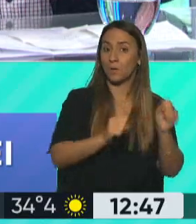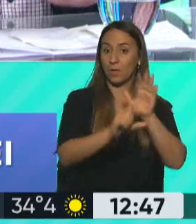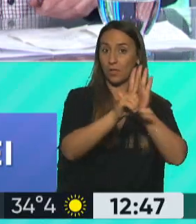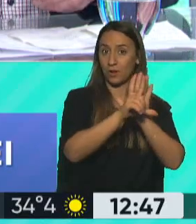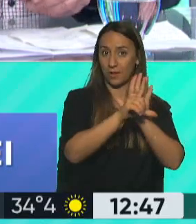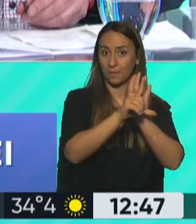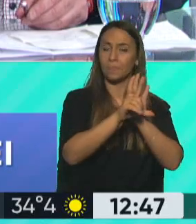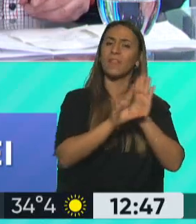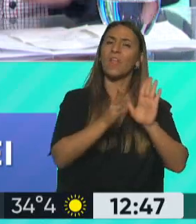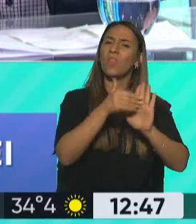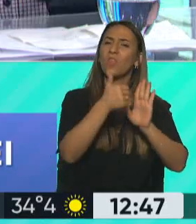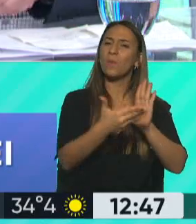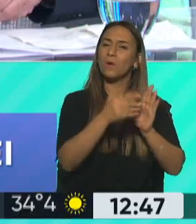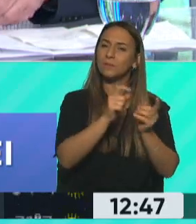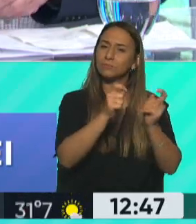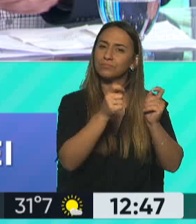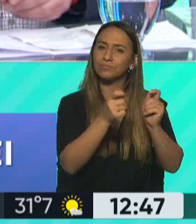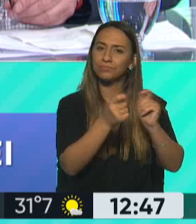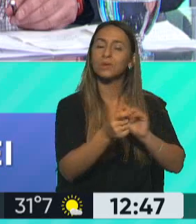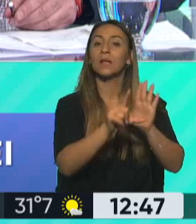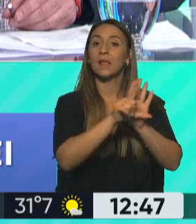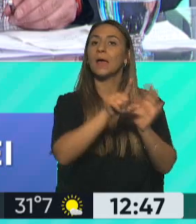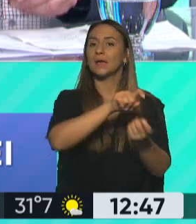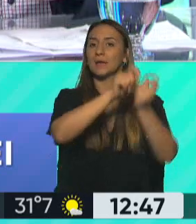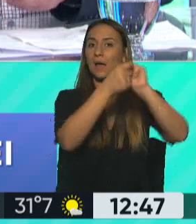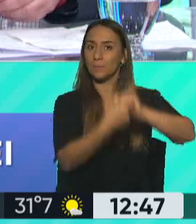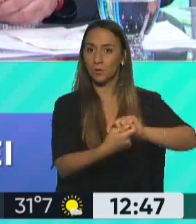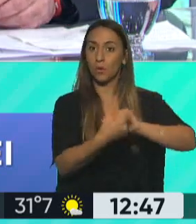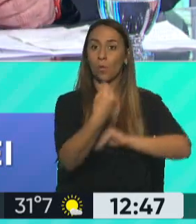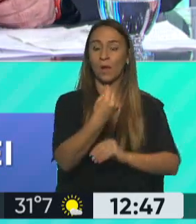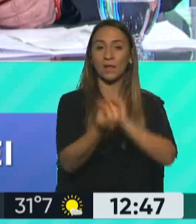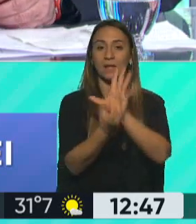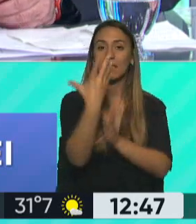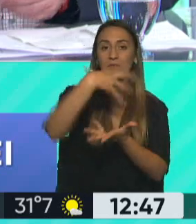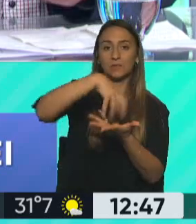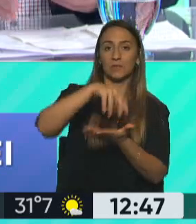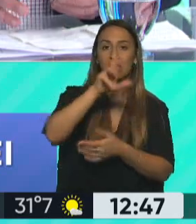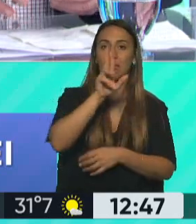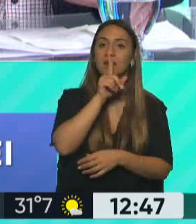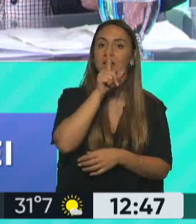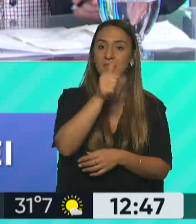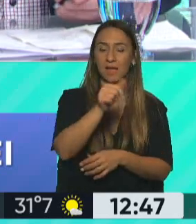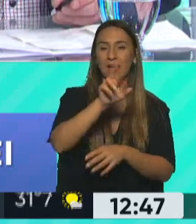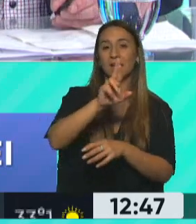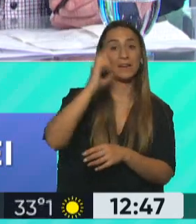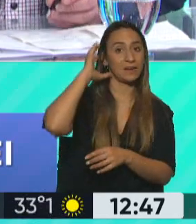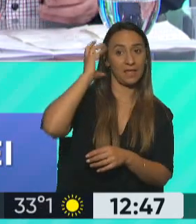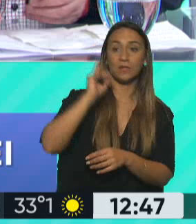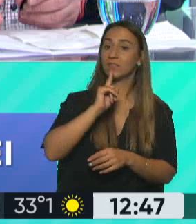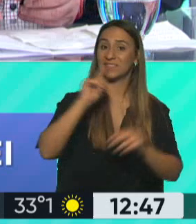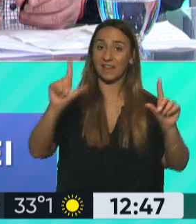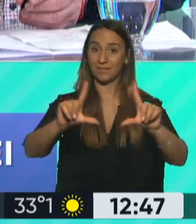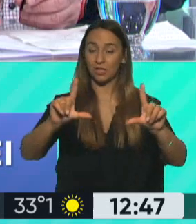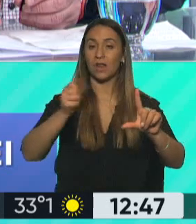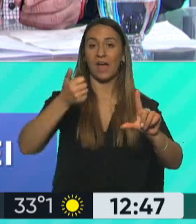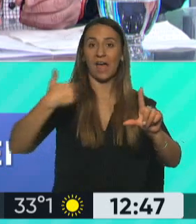se modificó esa ley por otra ley, que fue la creación de RTA, Radio y Televisión Argentina, en el marco también de la discusión de la